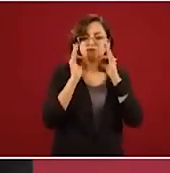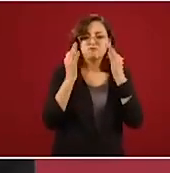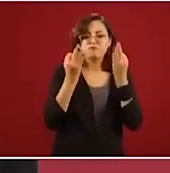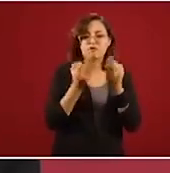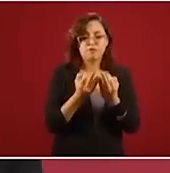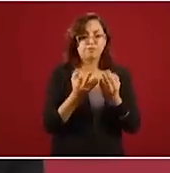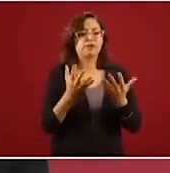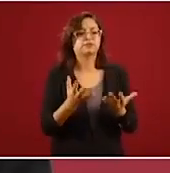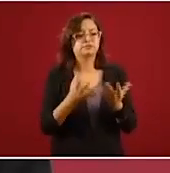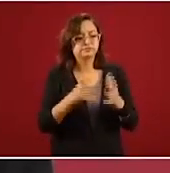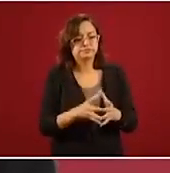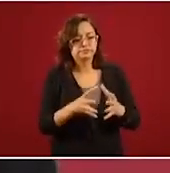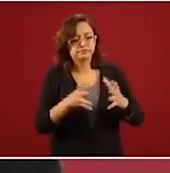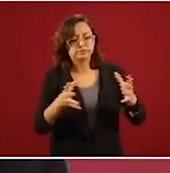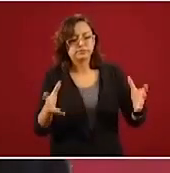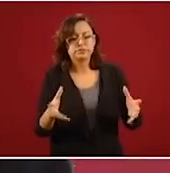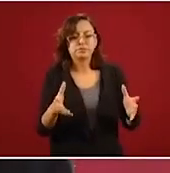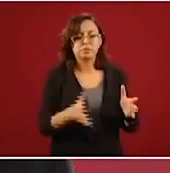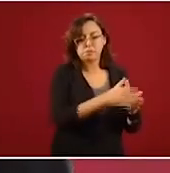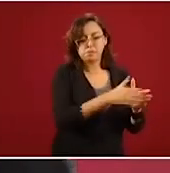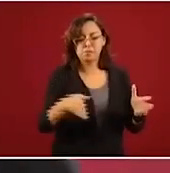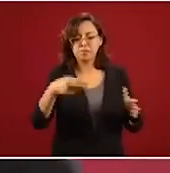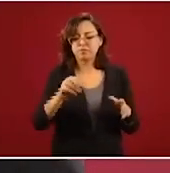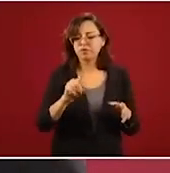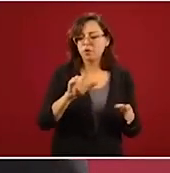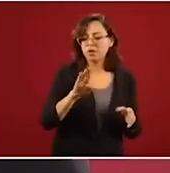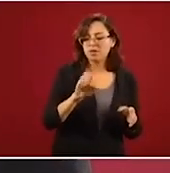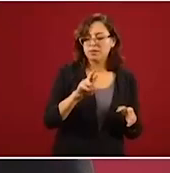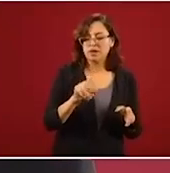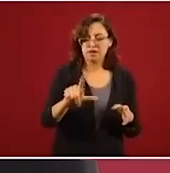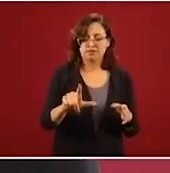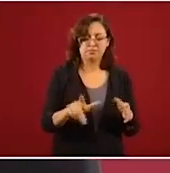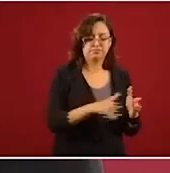el desarrollo durante el periodo neoliberal.